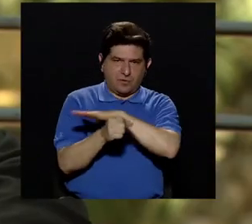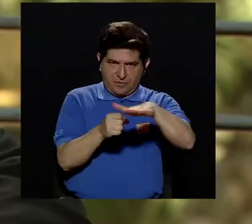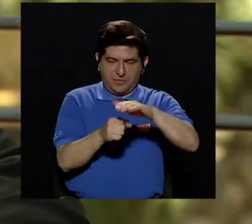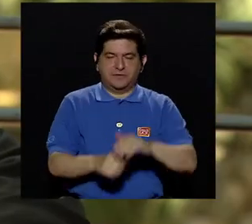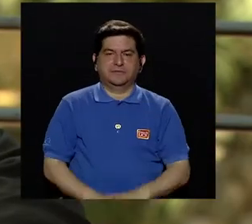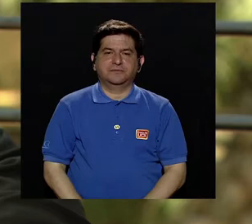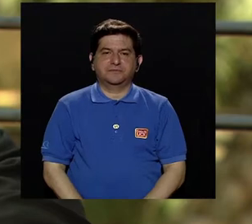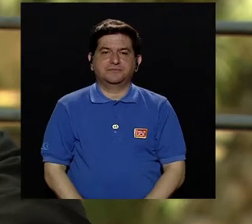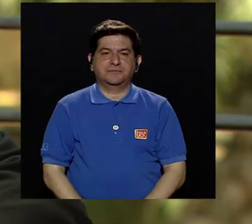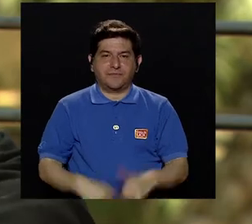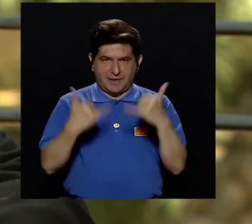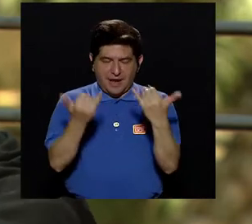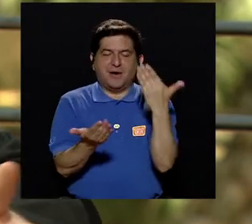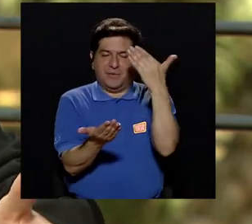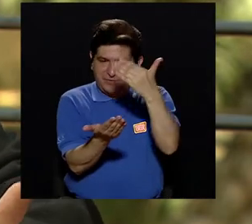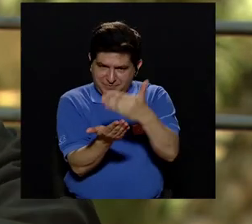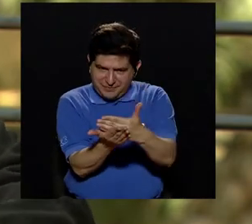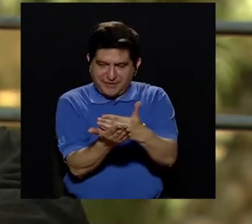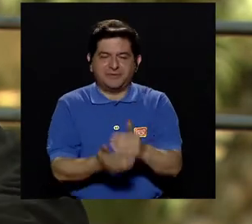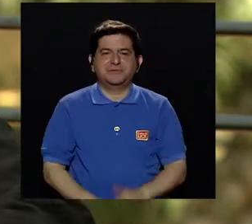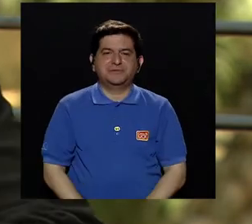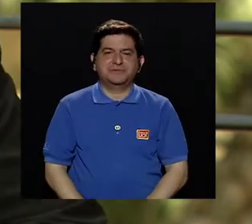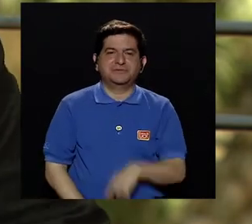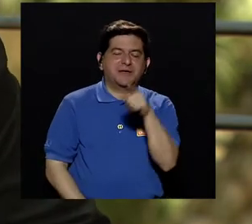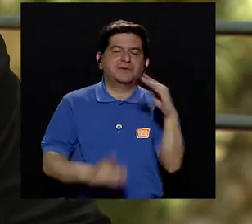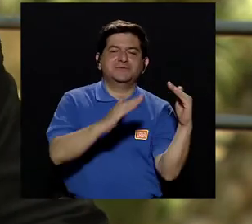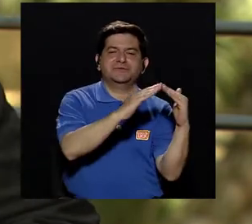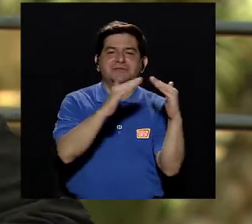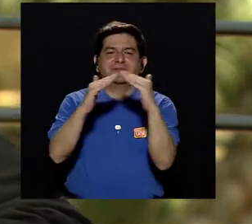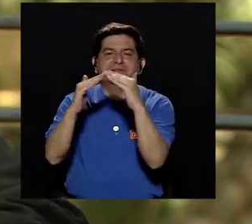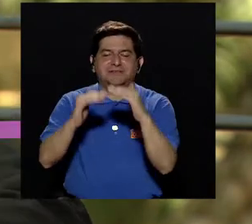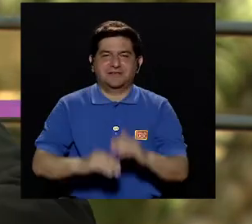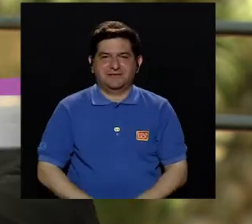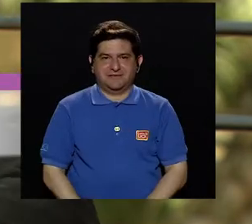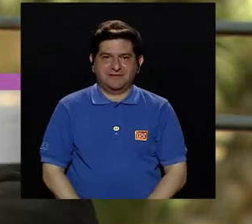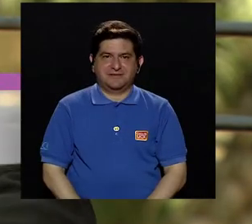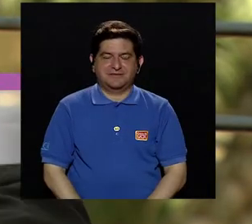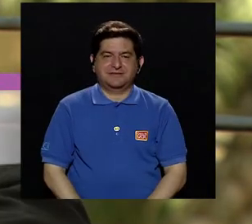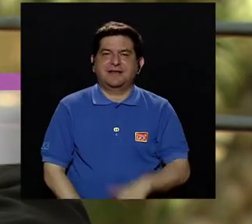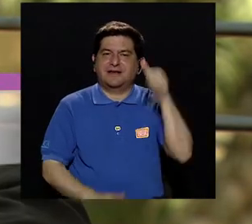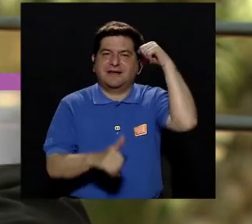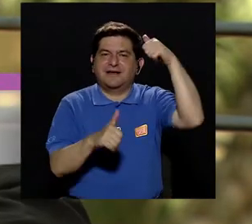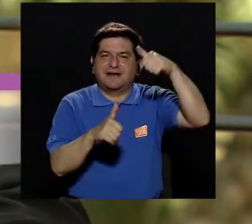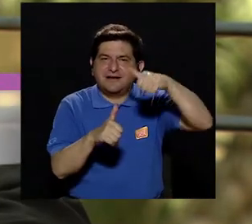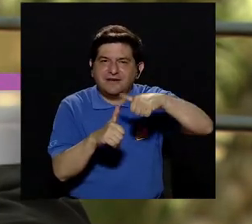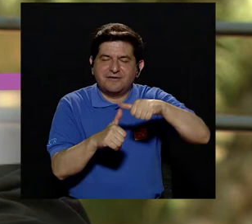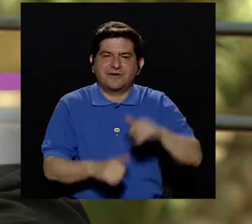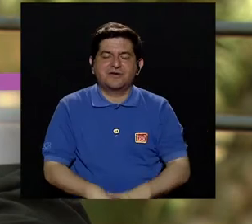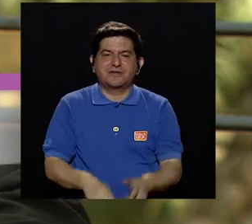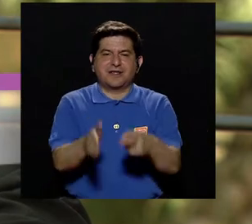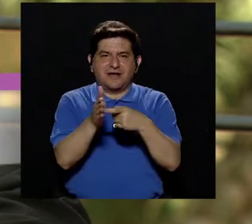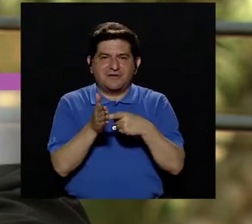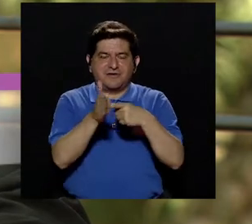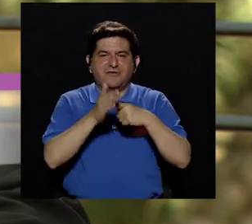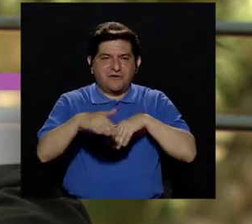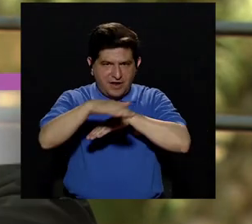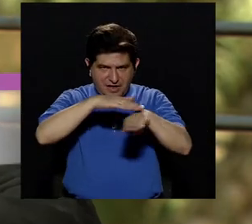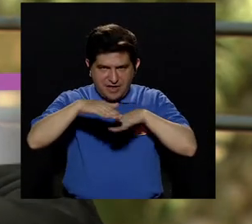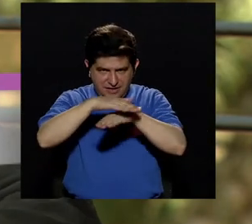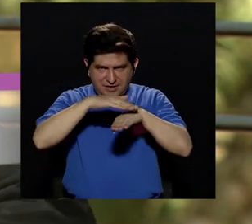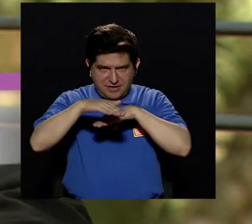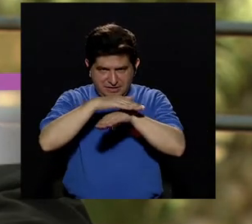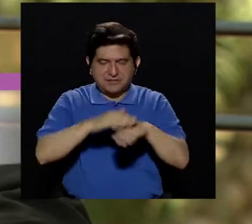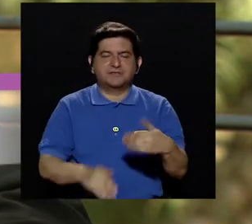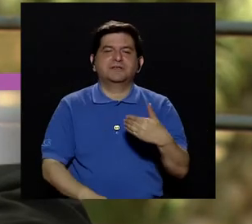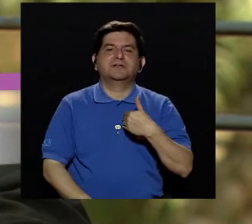Bueno, doctor, vamos a hacer aquí una nueva pausa y ustedes allá en sus hogares, pues les repasamos cuáles fueron los requisitos básicos